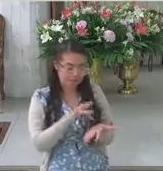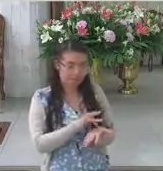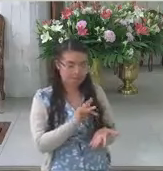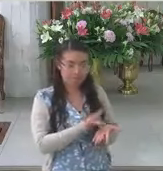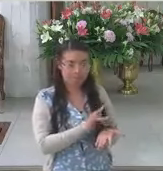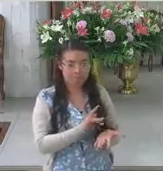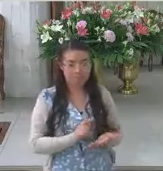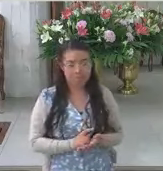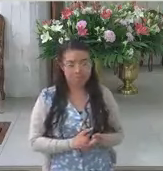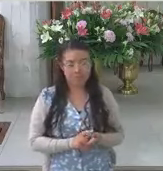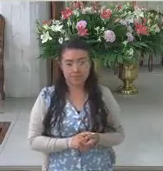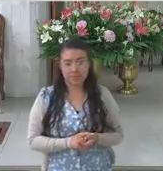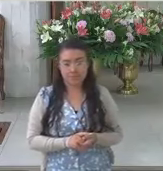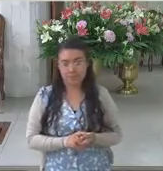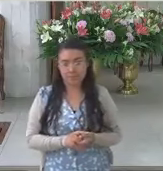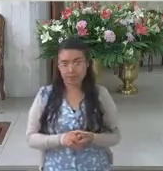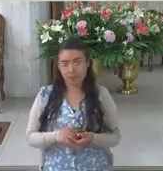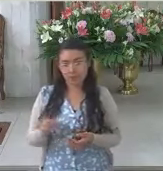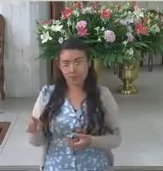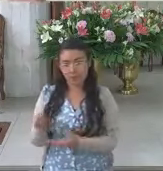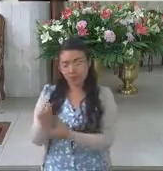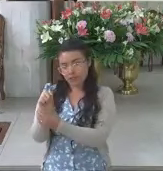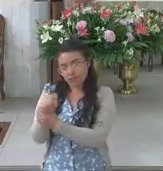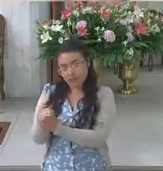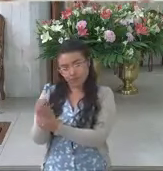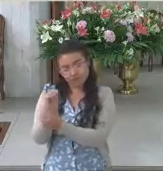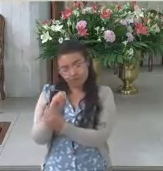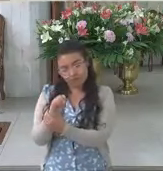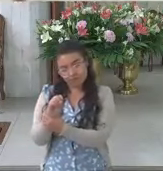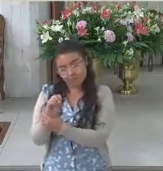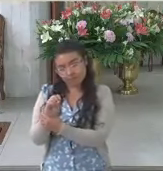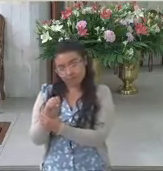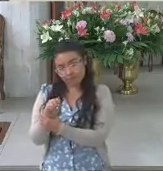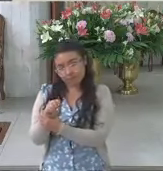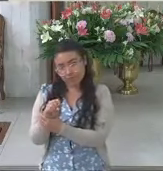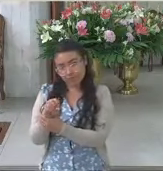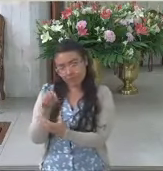espíritu malo que estaba en esa persona dijo a Jesús conozco